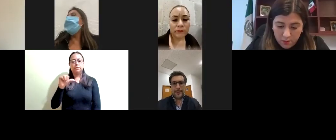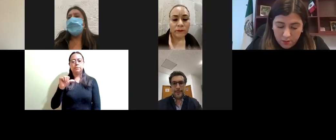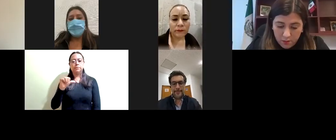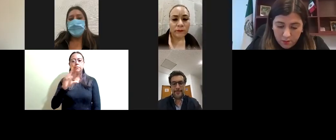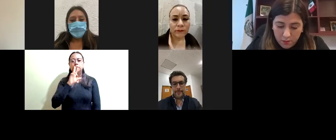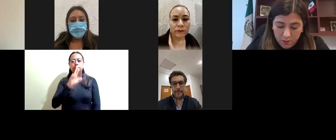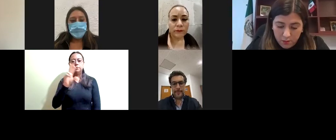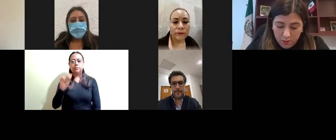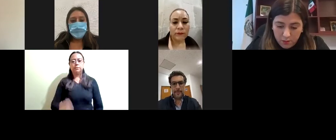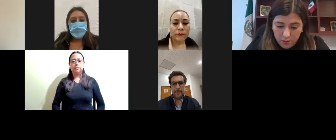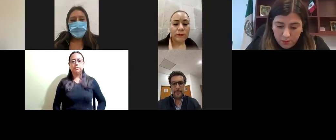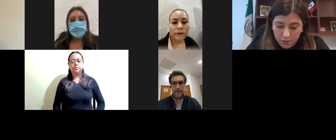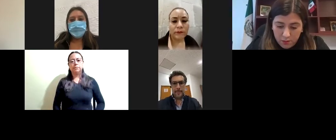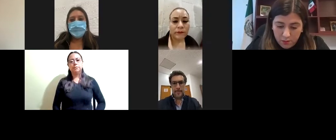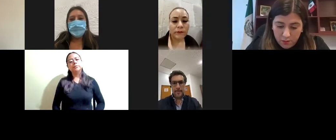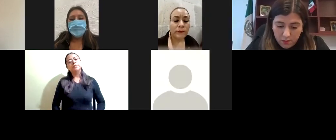contra.